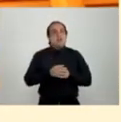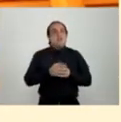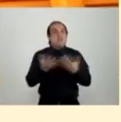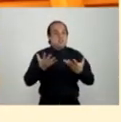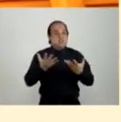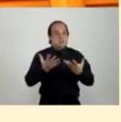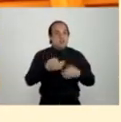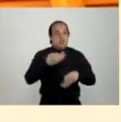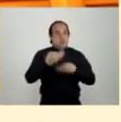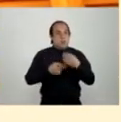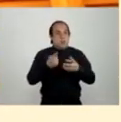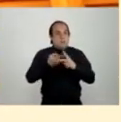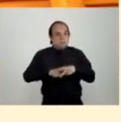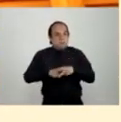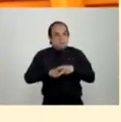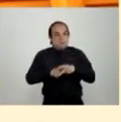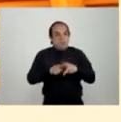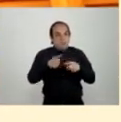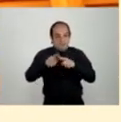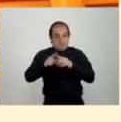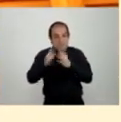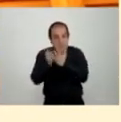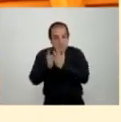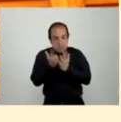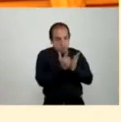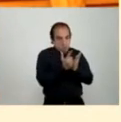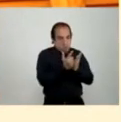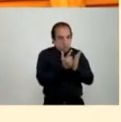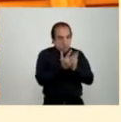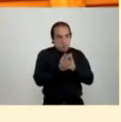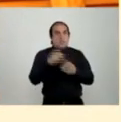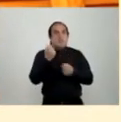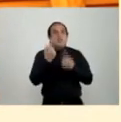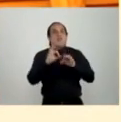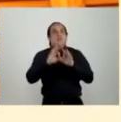largo de los libros, que era, de alguna manera, las